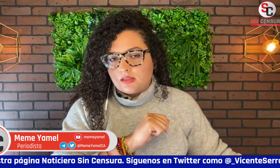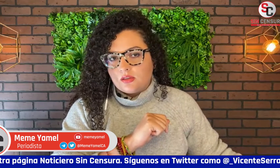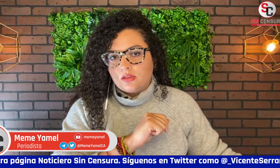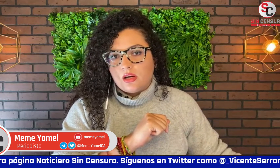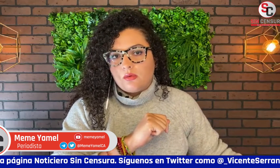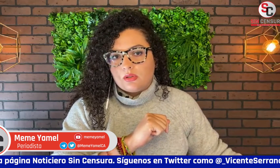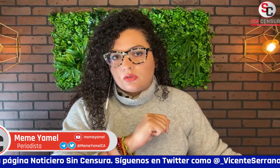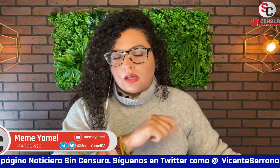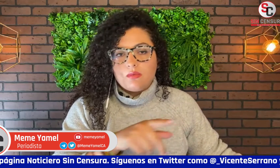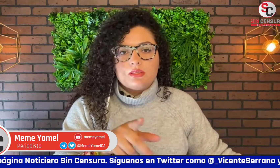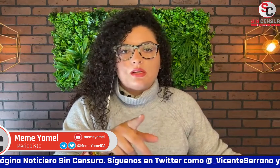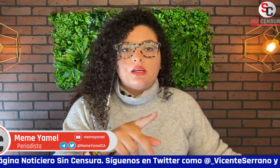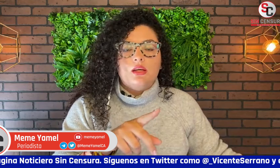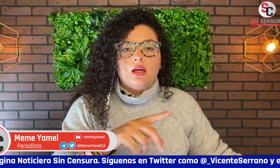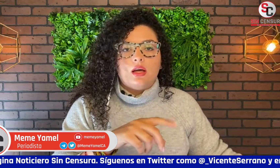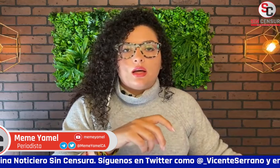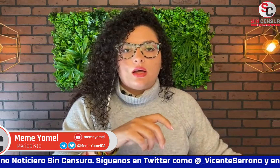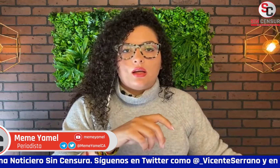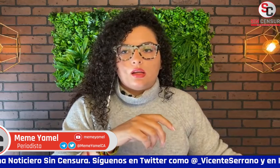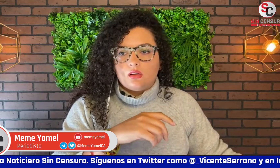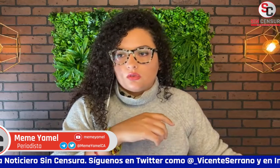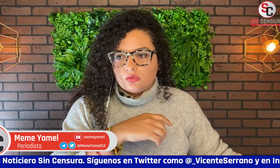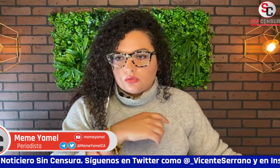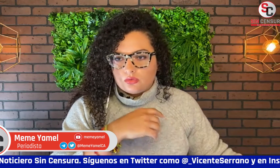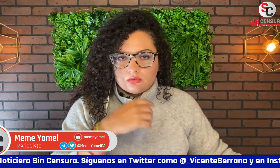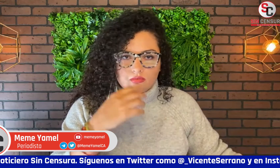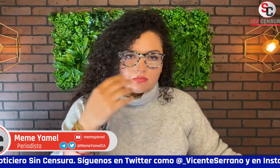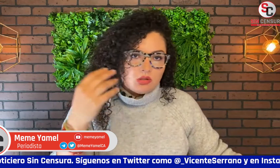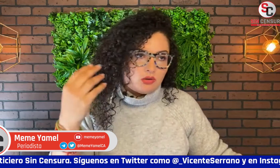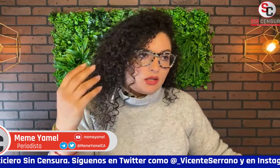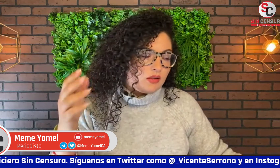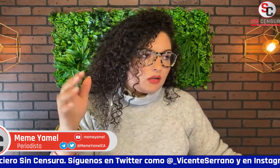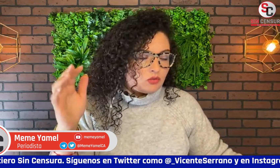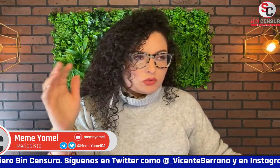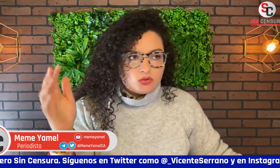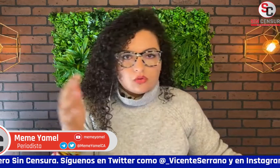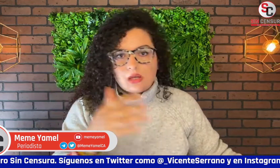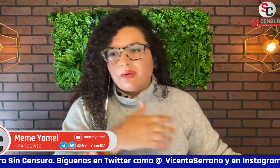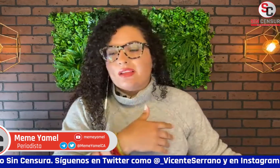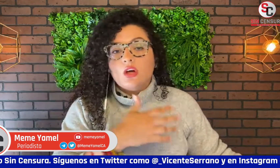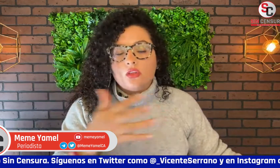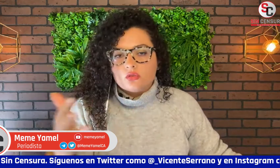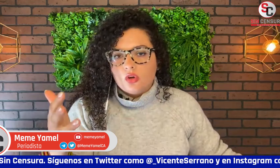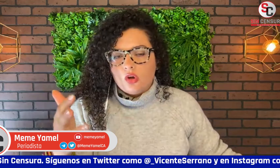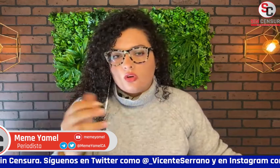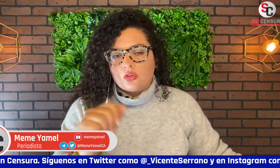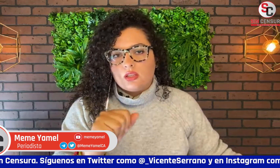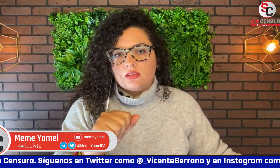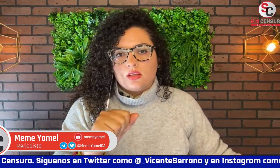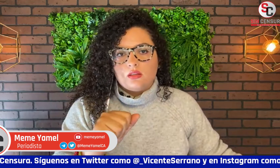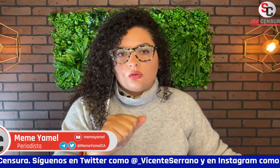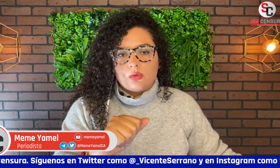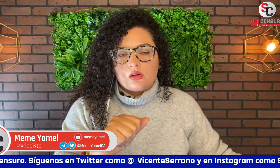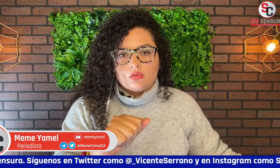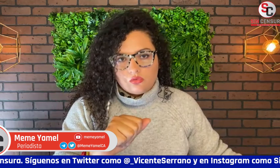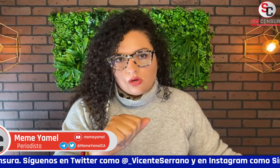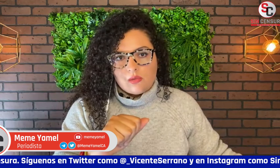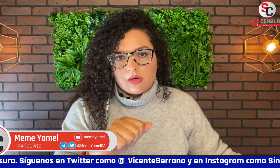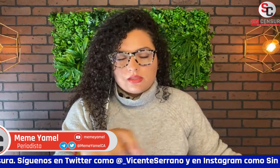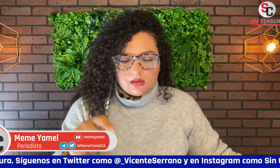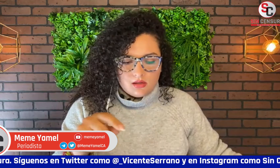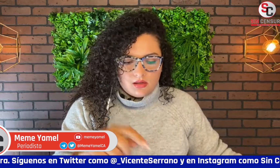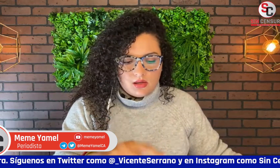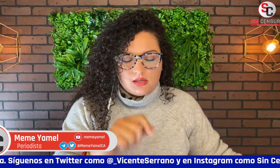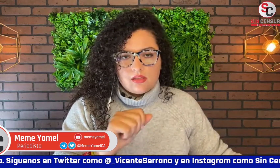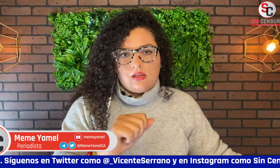a nadie que esté en contra de la 4T. Avísenle a los Loret, a los Brosos, bueno, a todos los que dicen que este gobierno censura